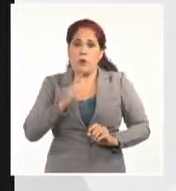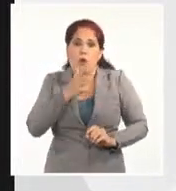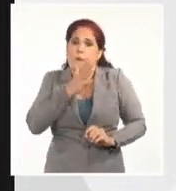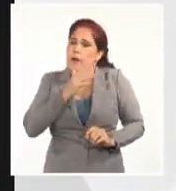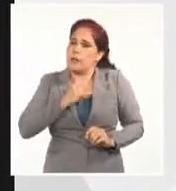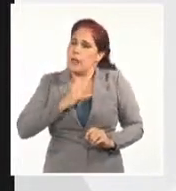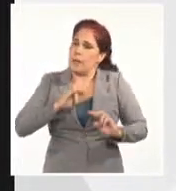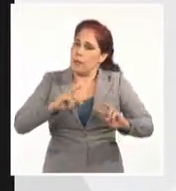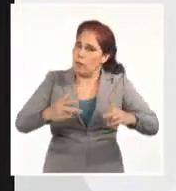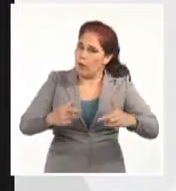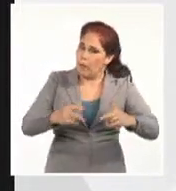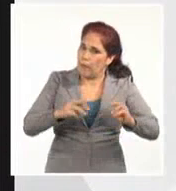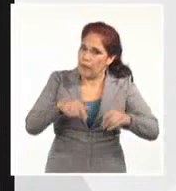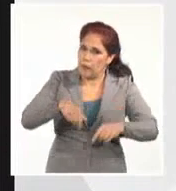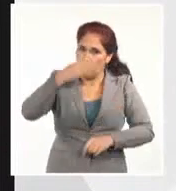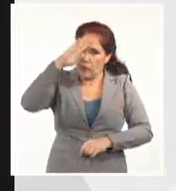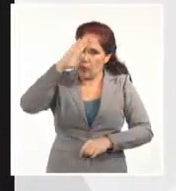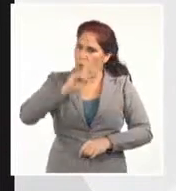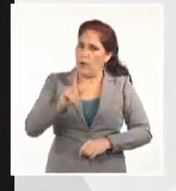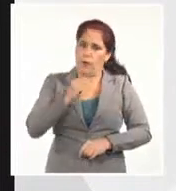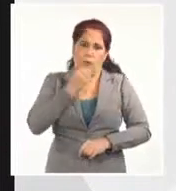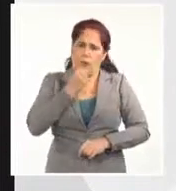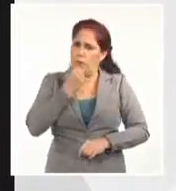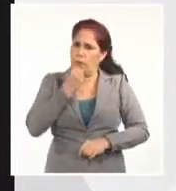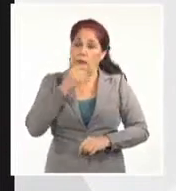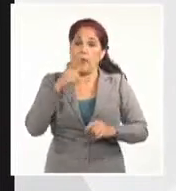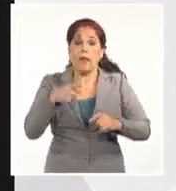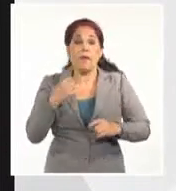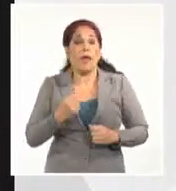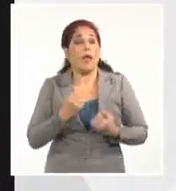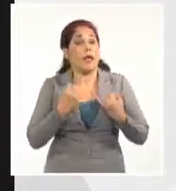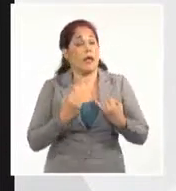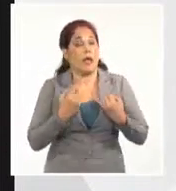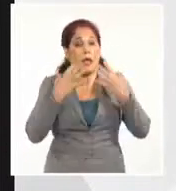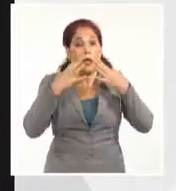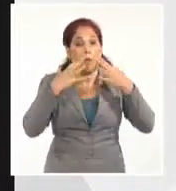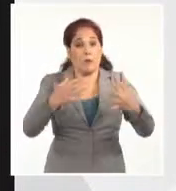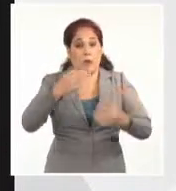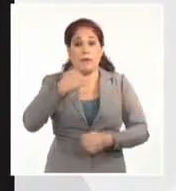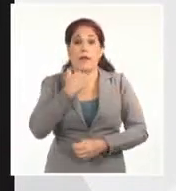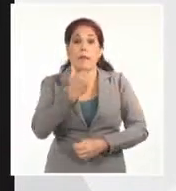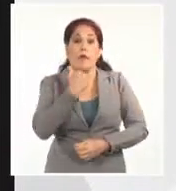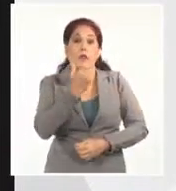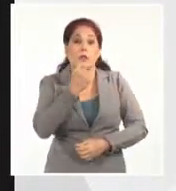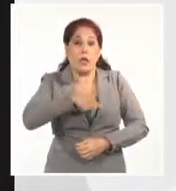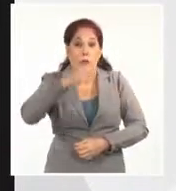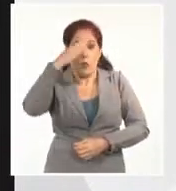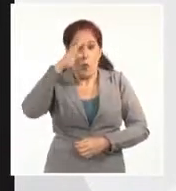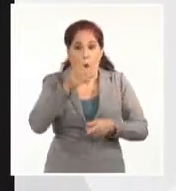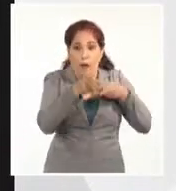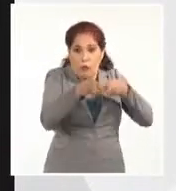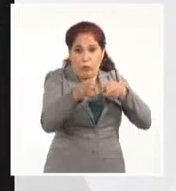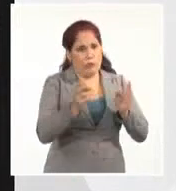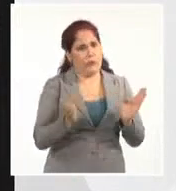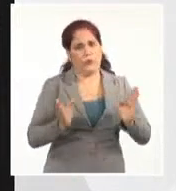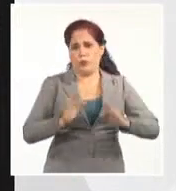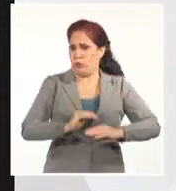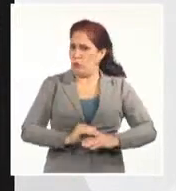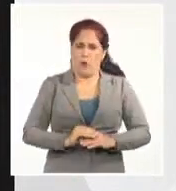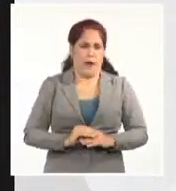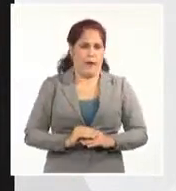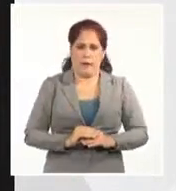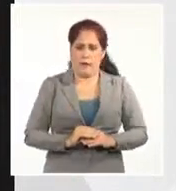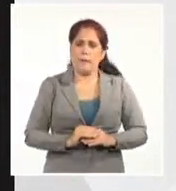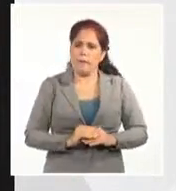en Cuba. Creo que también es un elemento importante que la policía de Cuba no tiene armas. Entonces, bueno, me parece como un